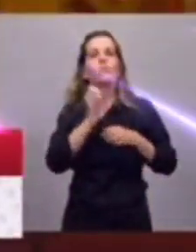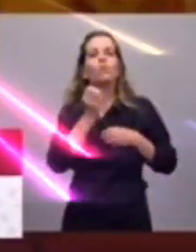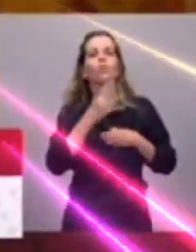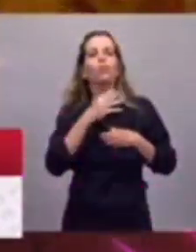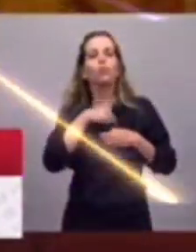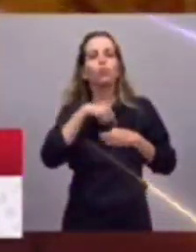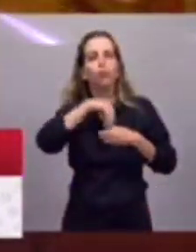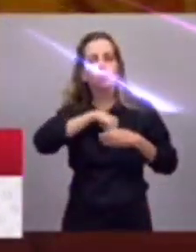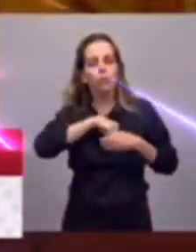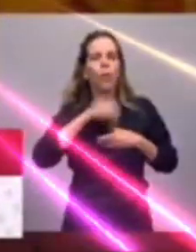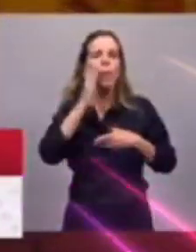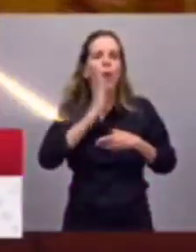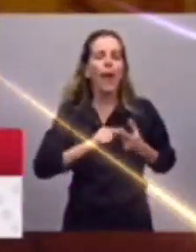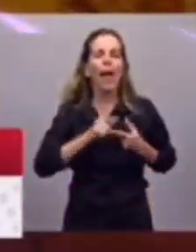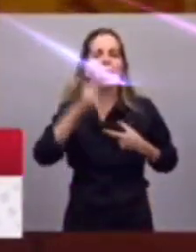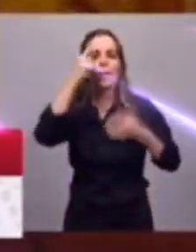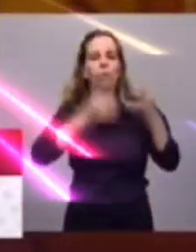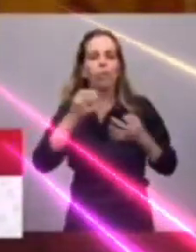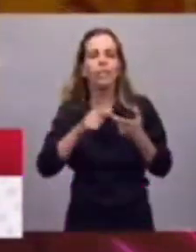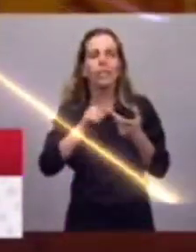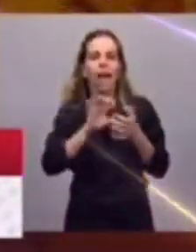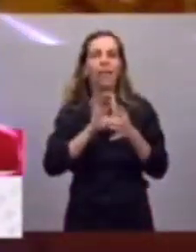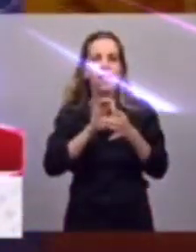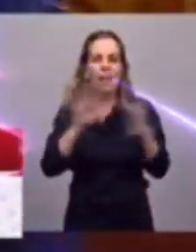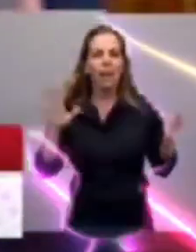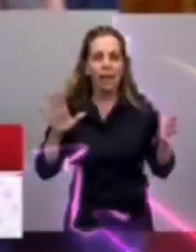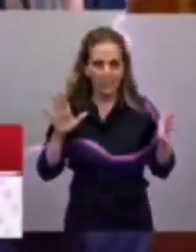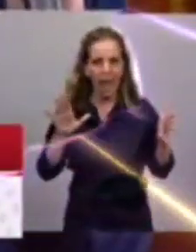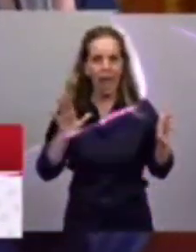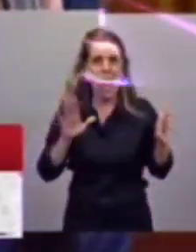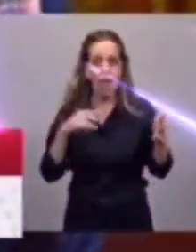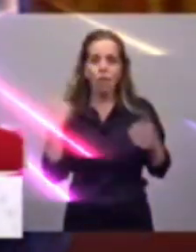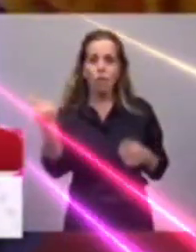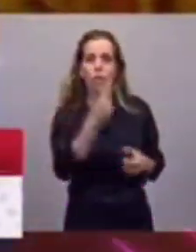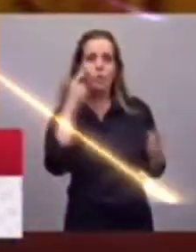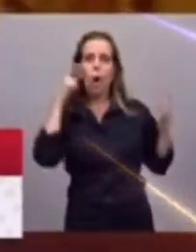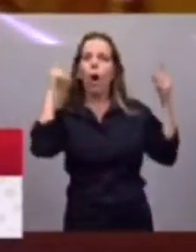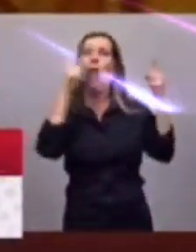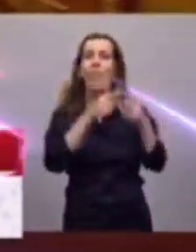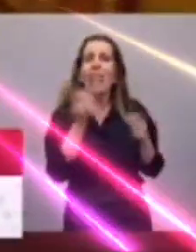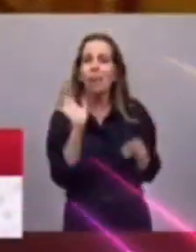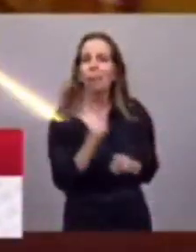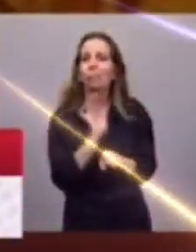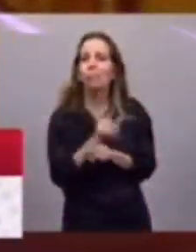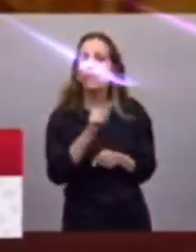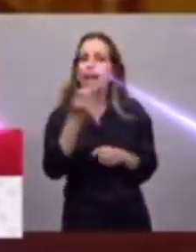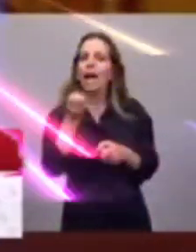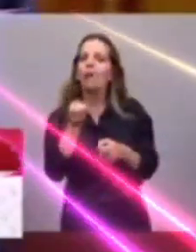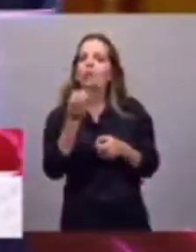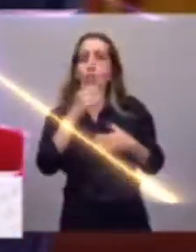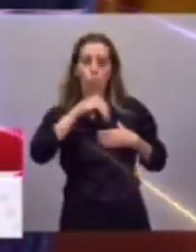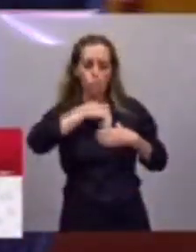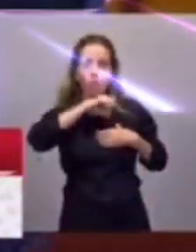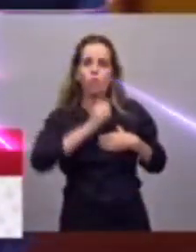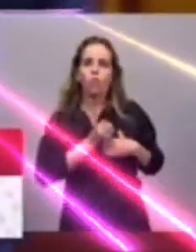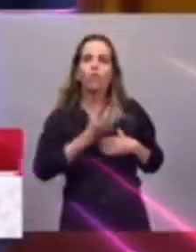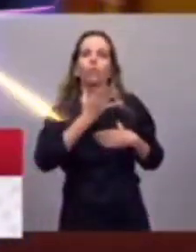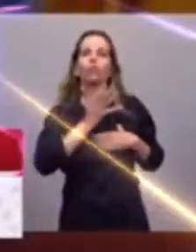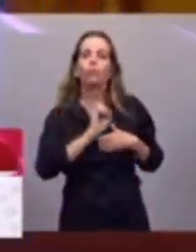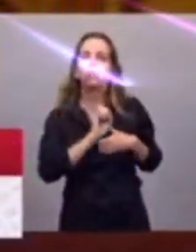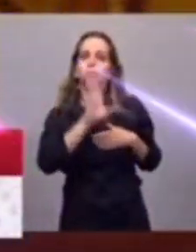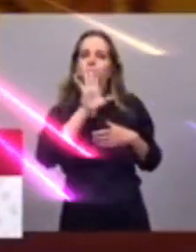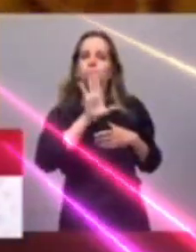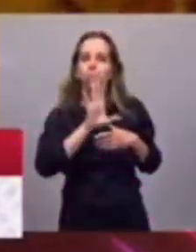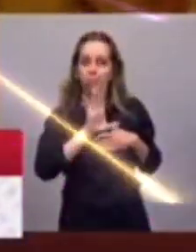de bondad, de justicia, de libertad. Y nuestro desafío es agarrar esa chispa, prender la chispa y empezar a